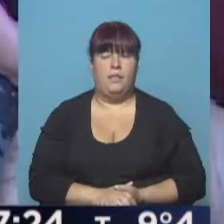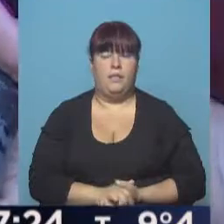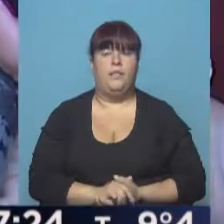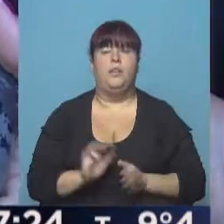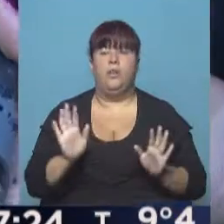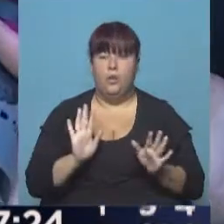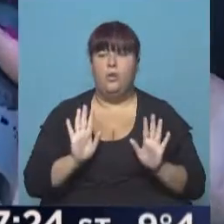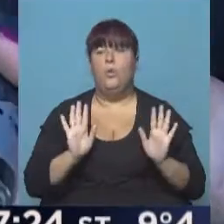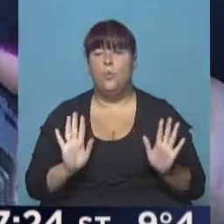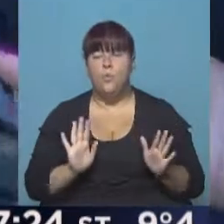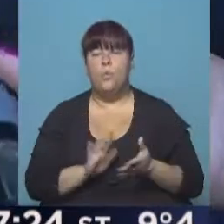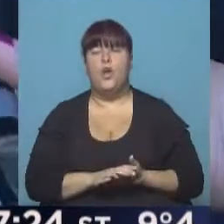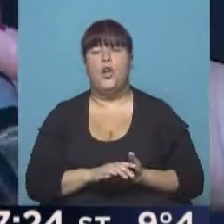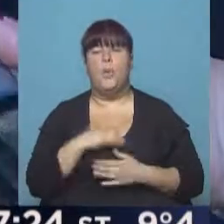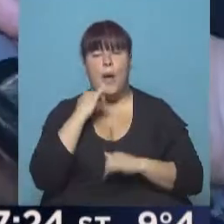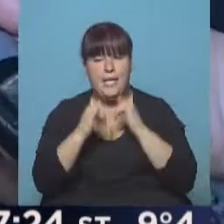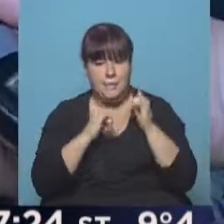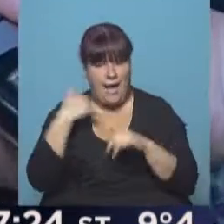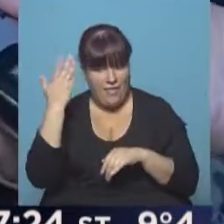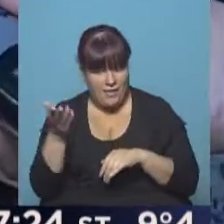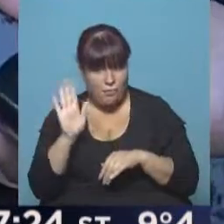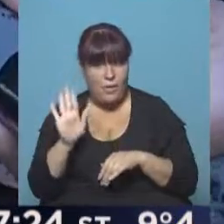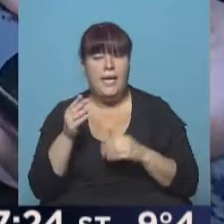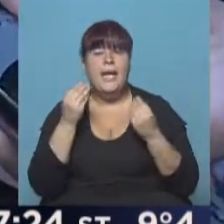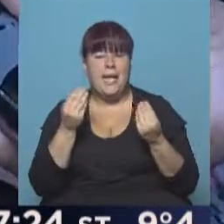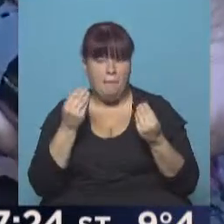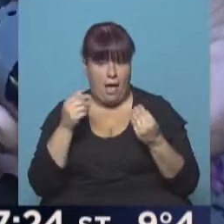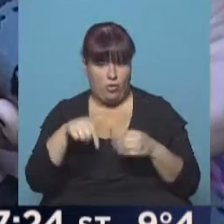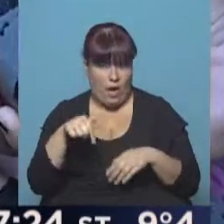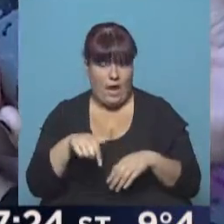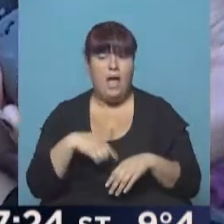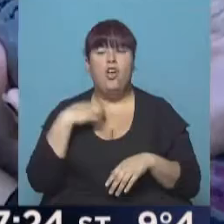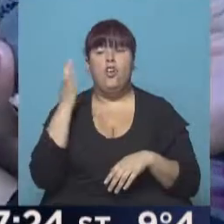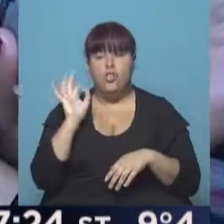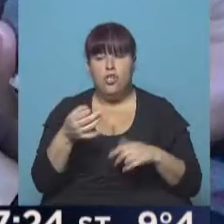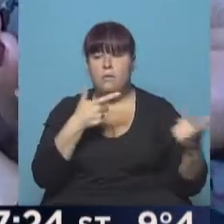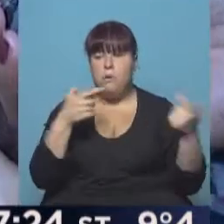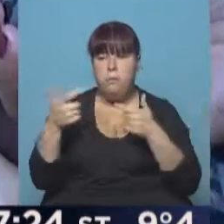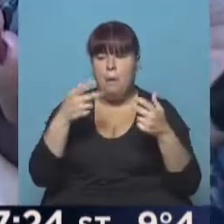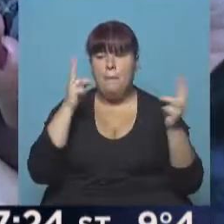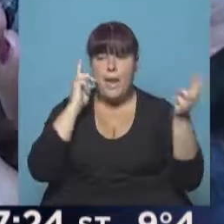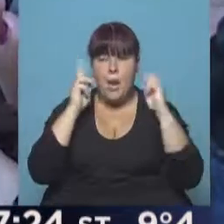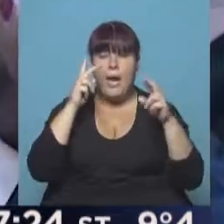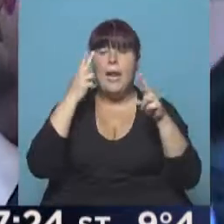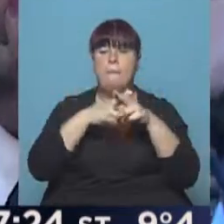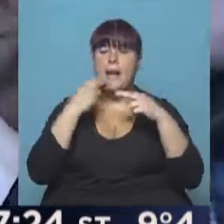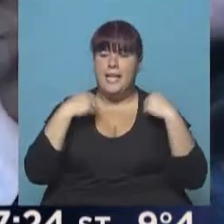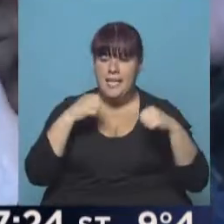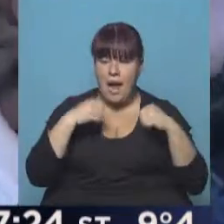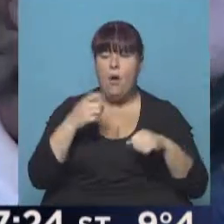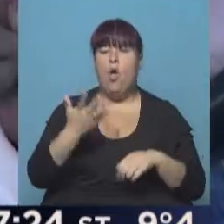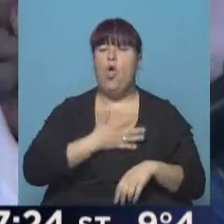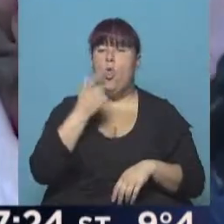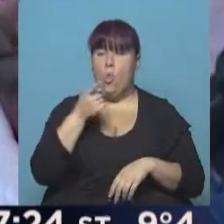Hola, Karin, bueno, vamos a explicar luego qué fue lo que ocurrió aquí. Sabemos un tiroteo en una peluquería en Parque Chacabuco, está hablando